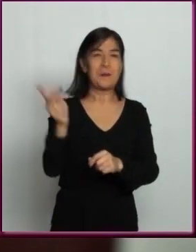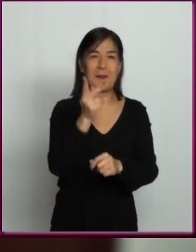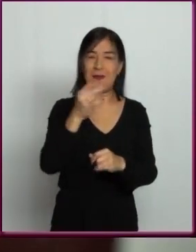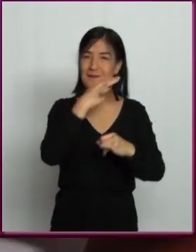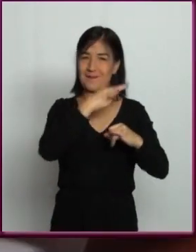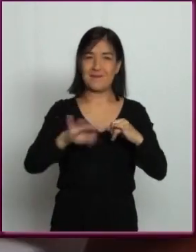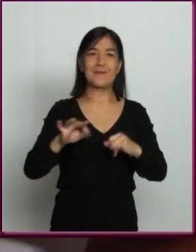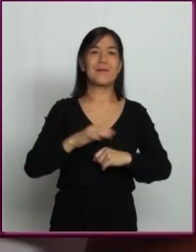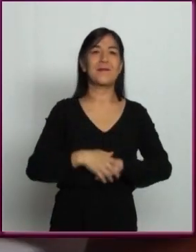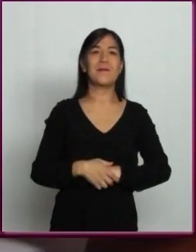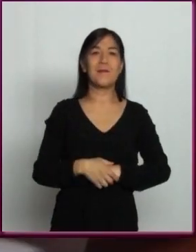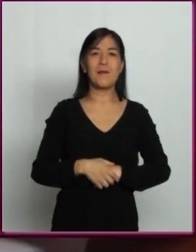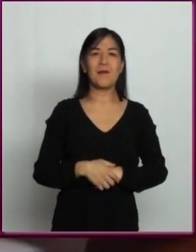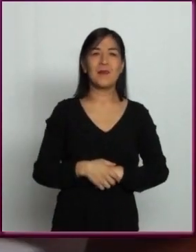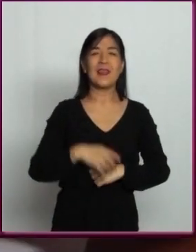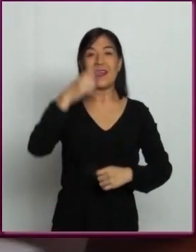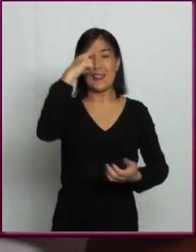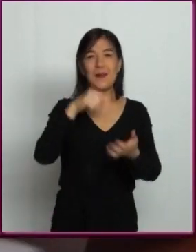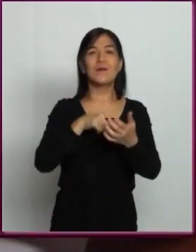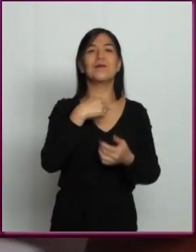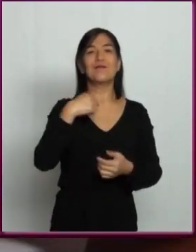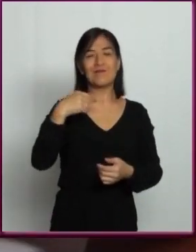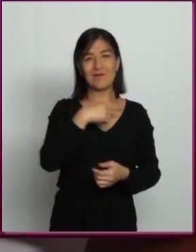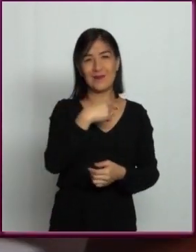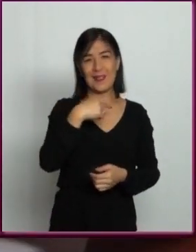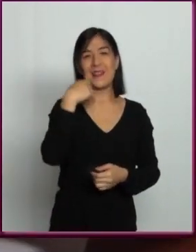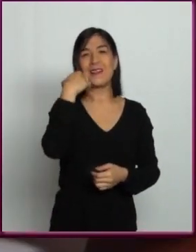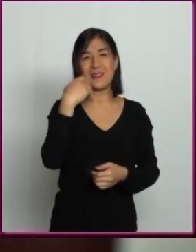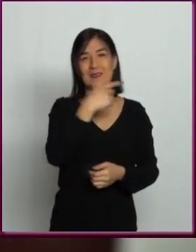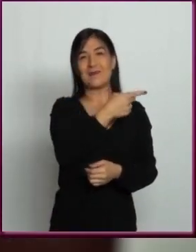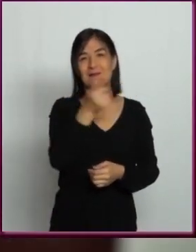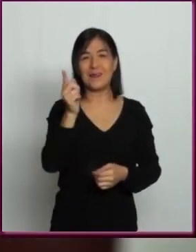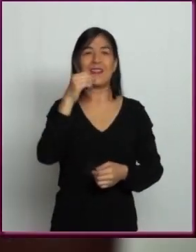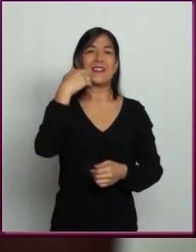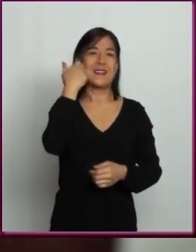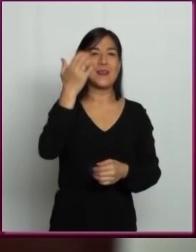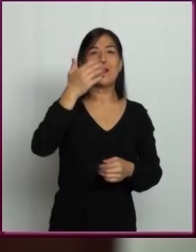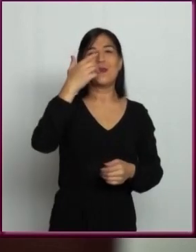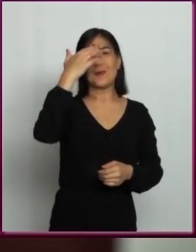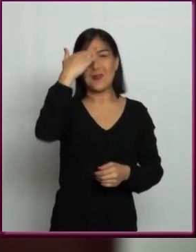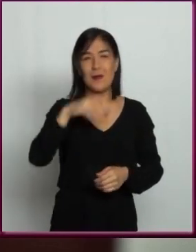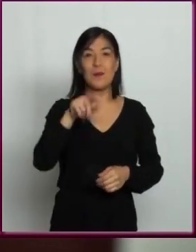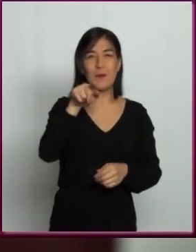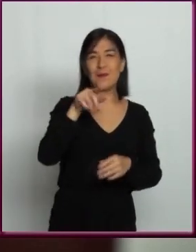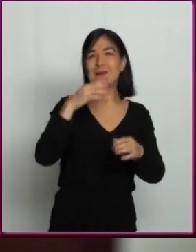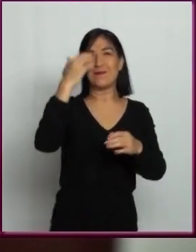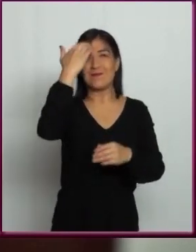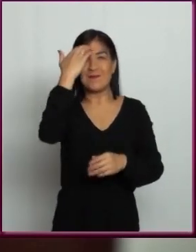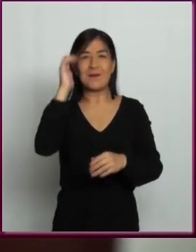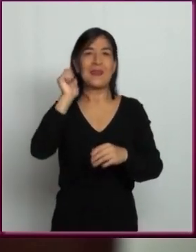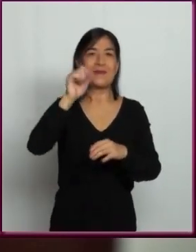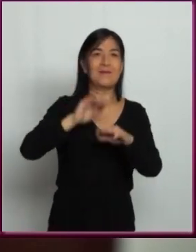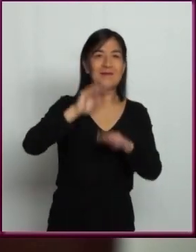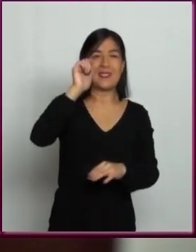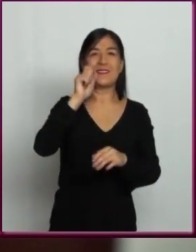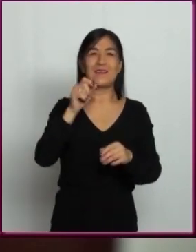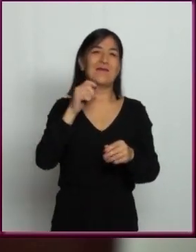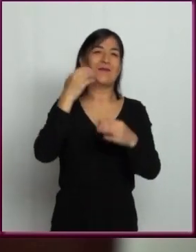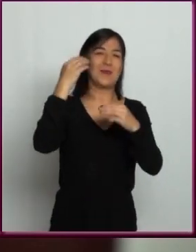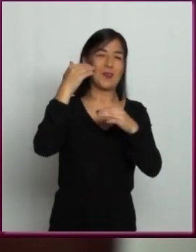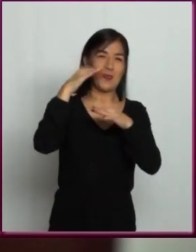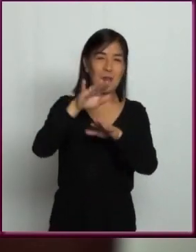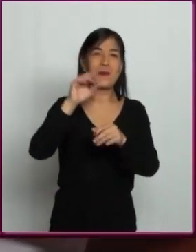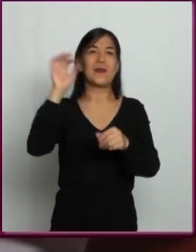más. Creo que nos gustaría saber, tú que tienes como todo este conocimiento sobre los insectos, ¿hay algún favorito